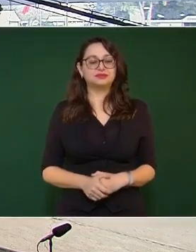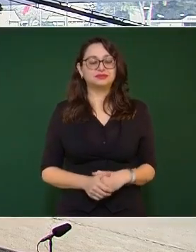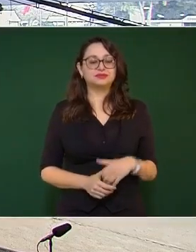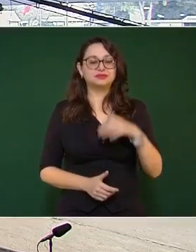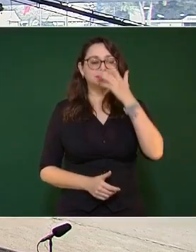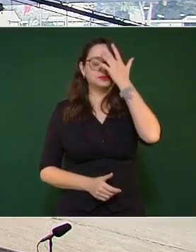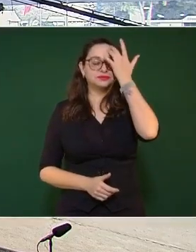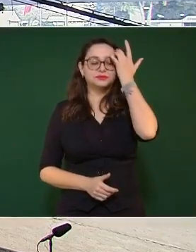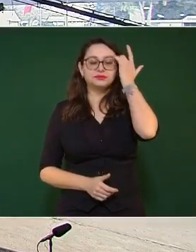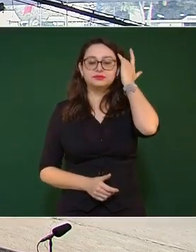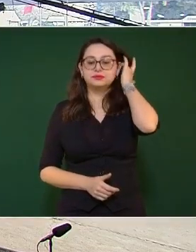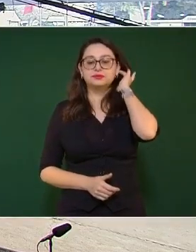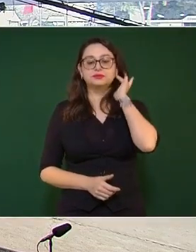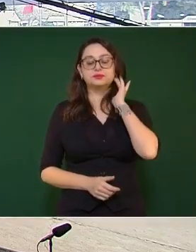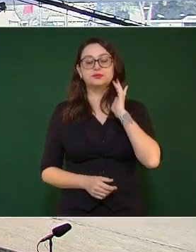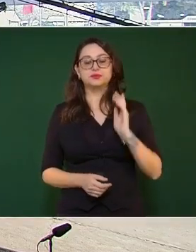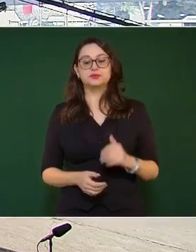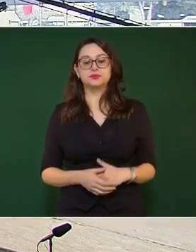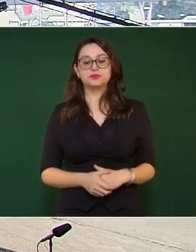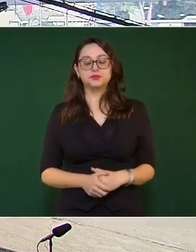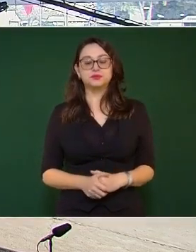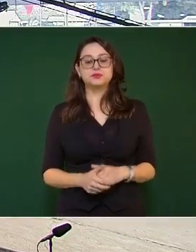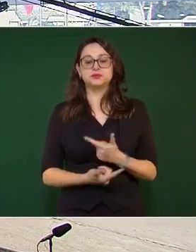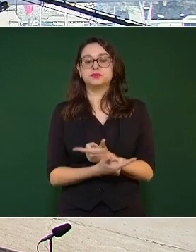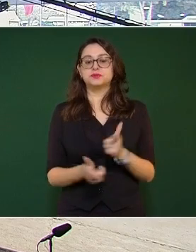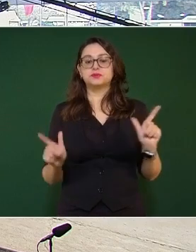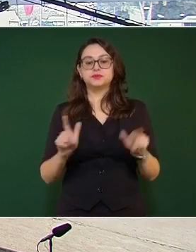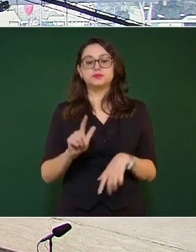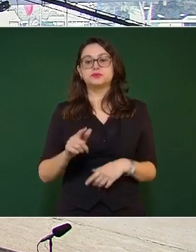Vamos a Nacional.